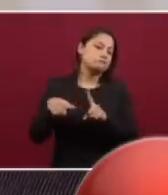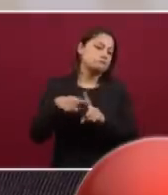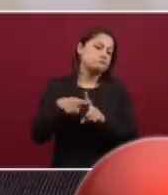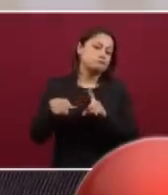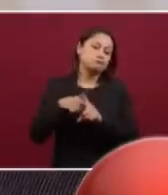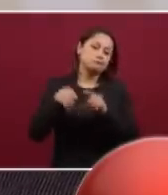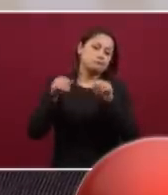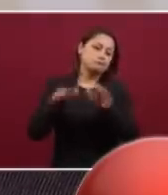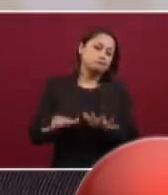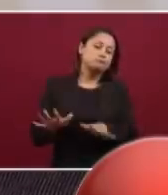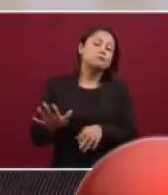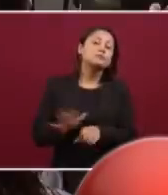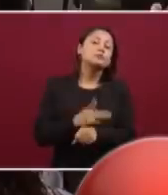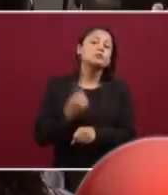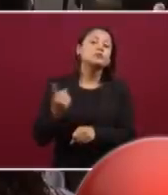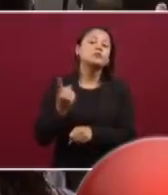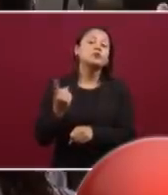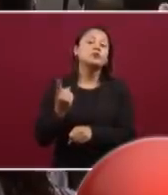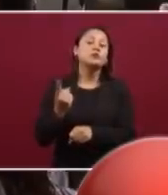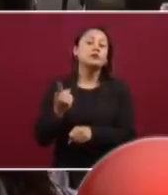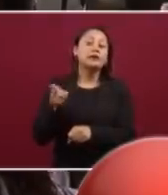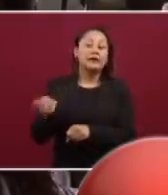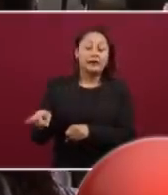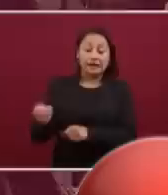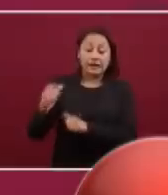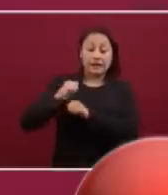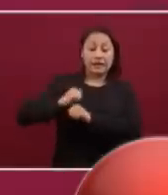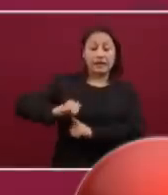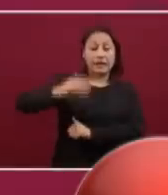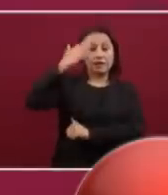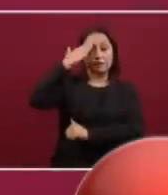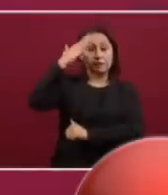el que la autoridad no sea corrupta